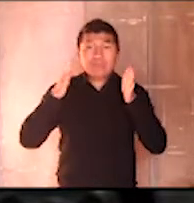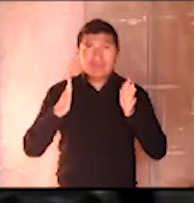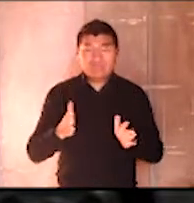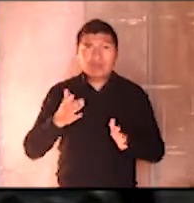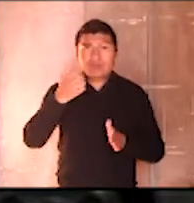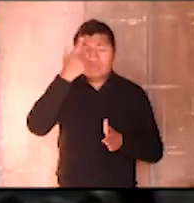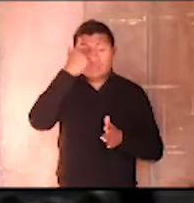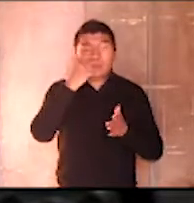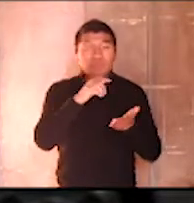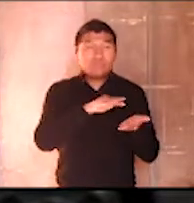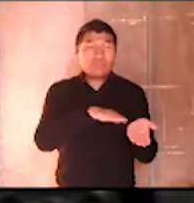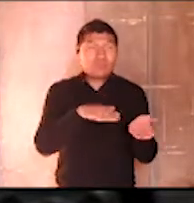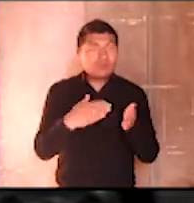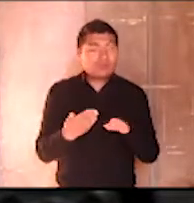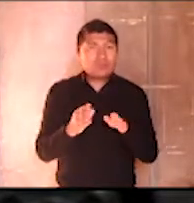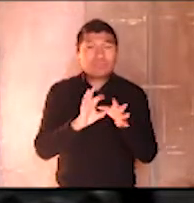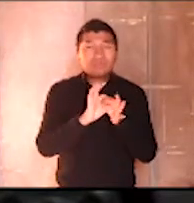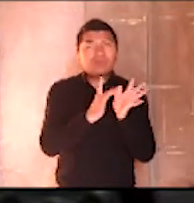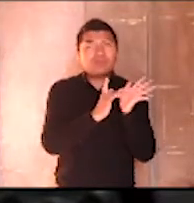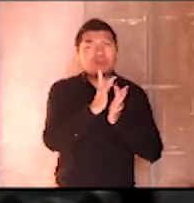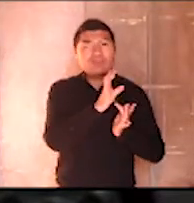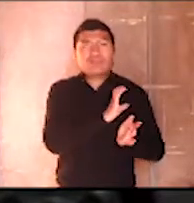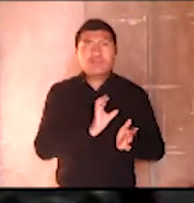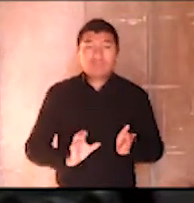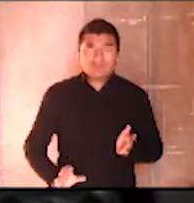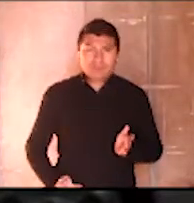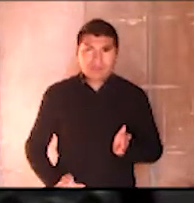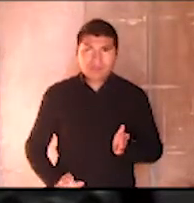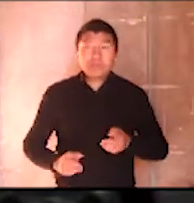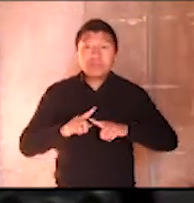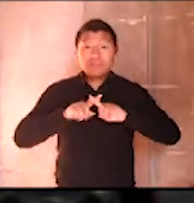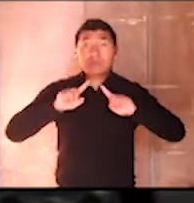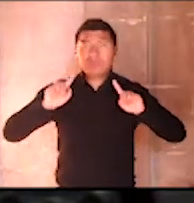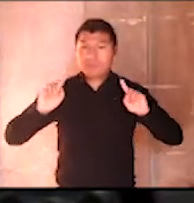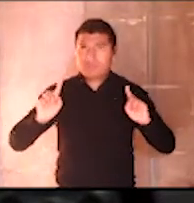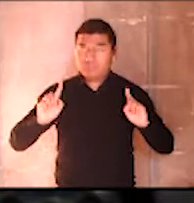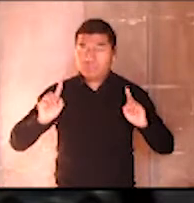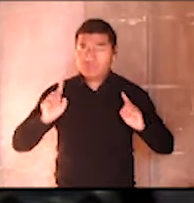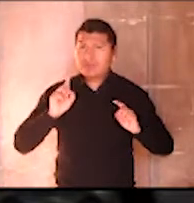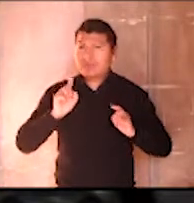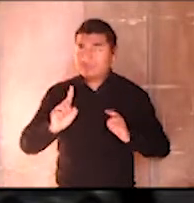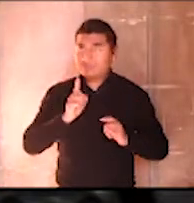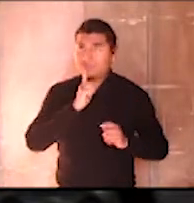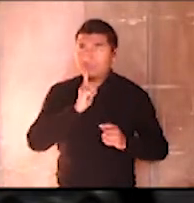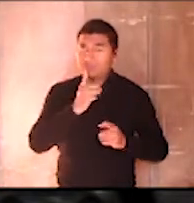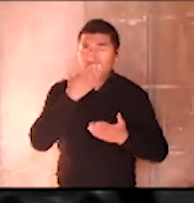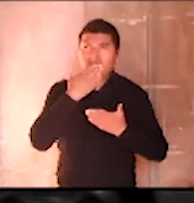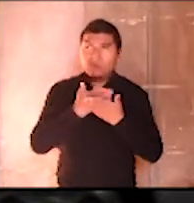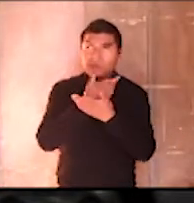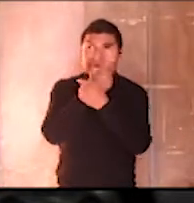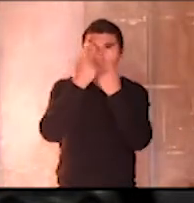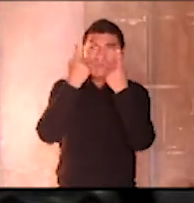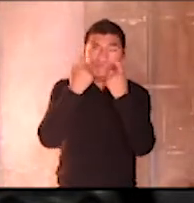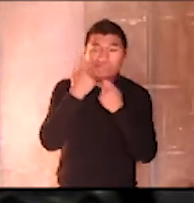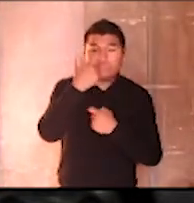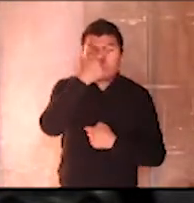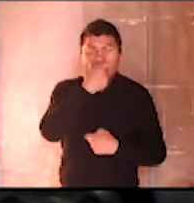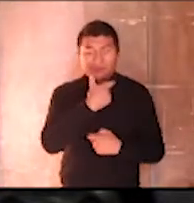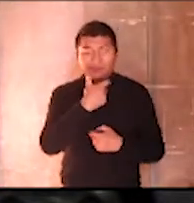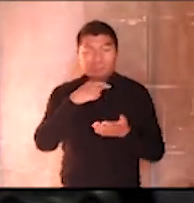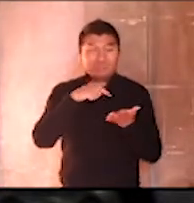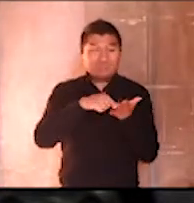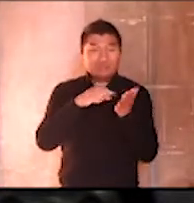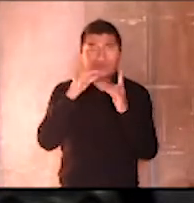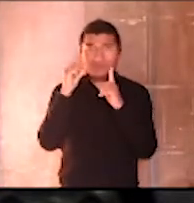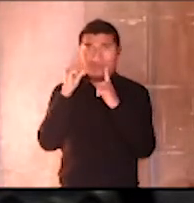por la muerte de Jesucristo. Sin embargo, Es bueno que nos preguntemos si esta